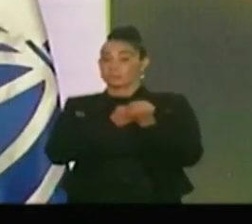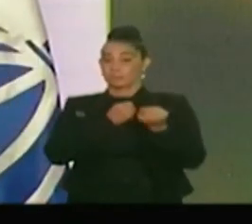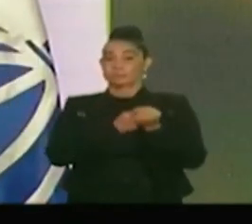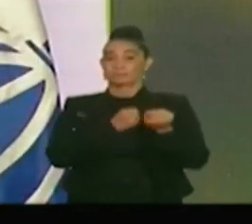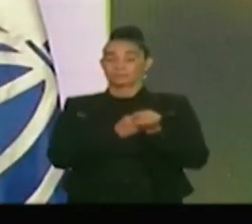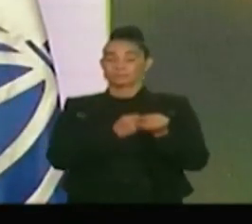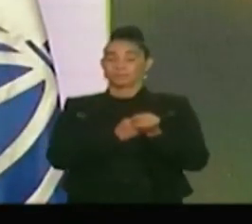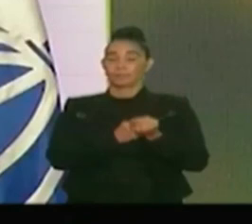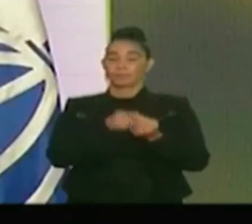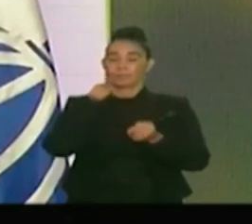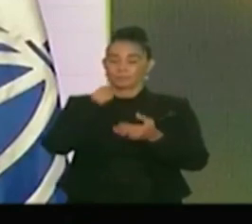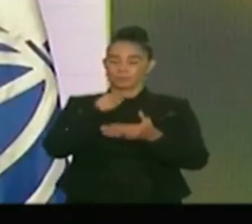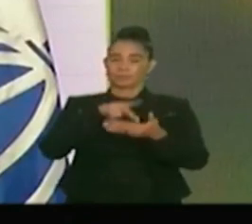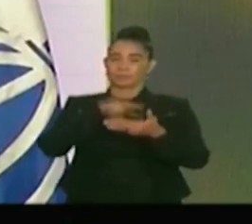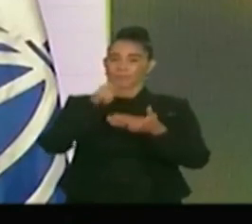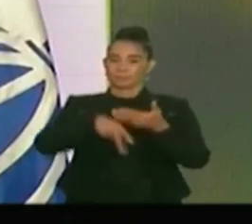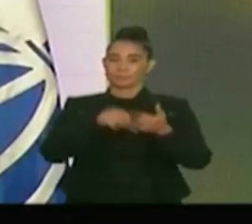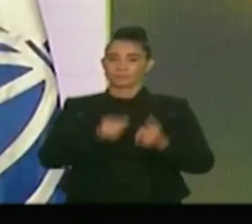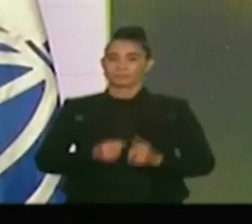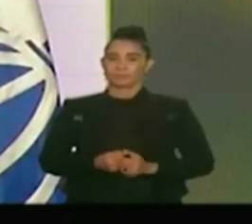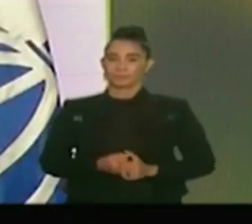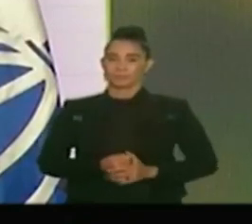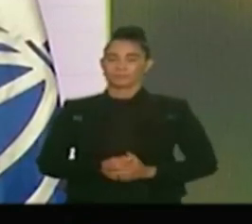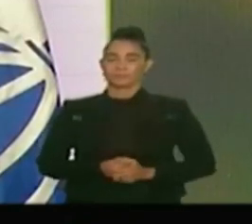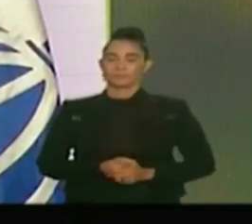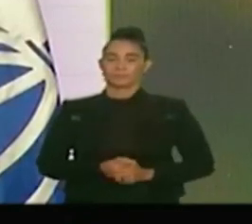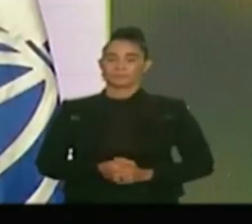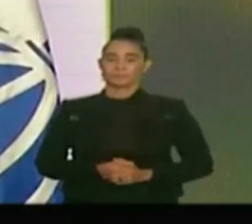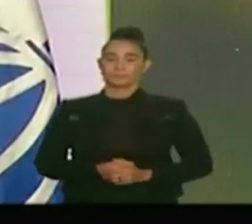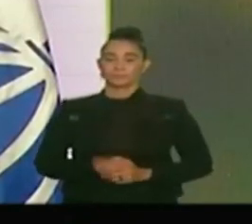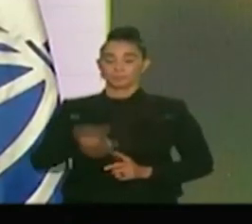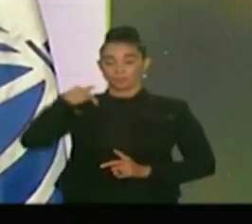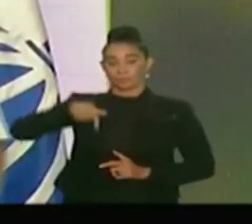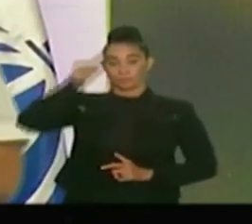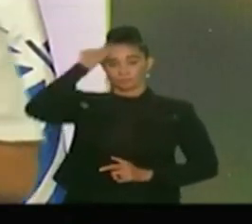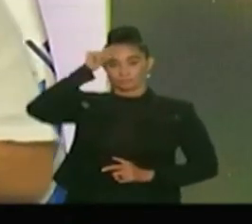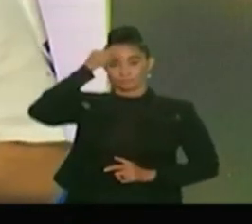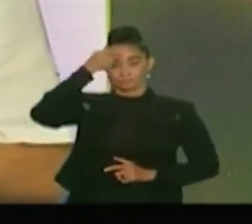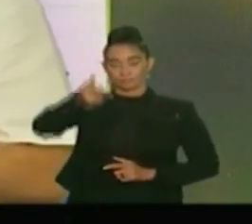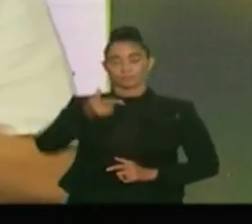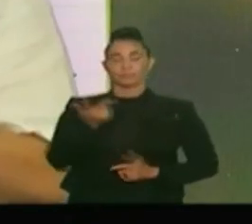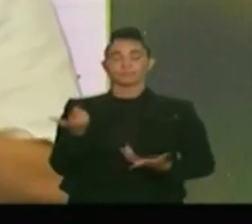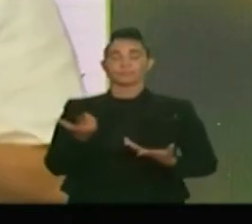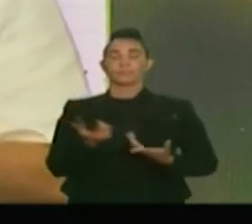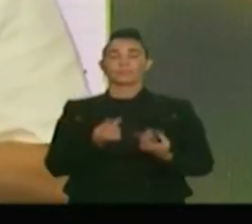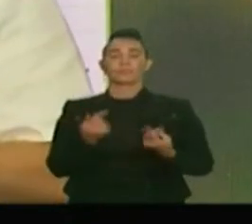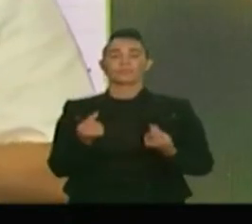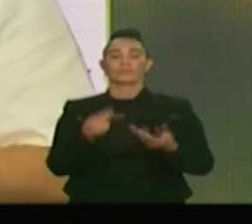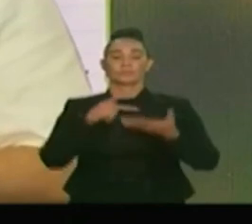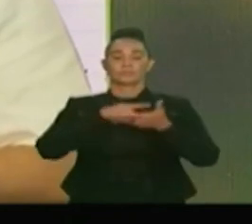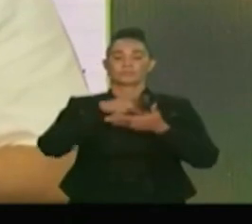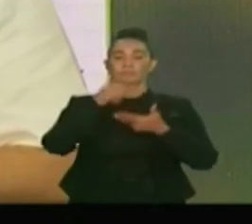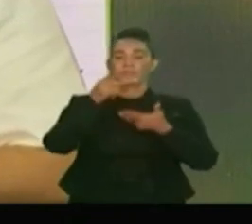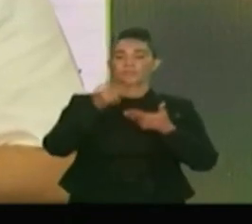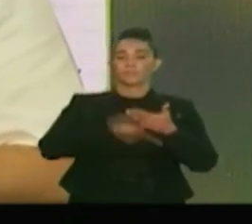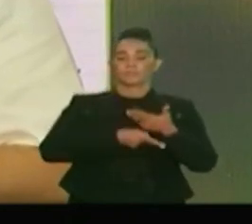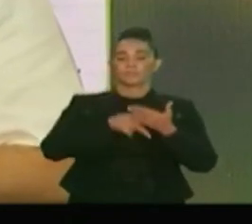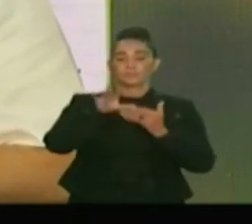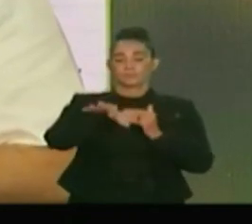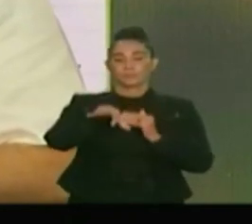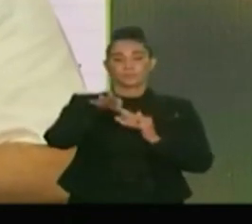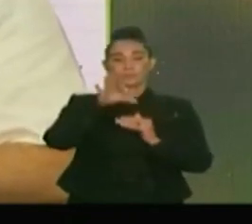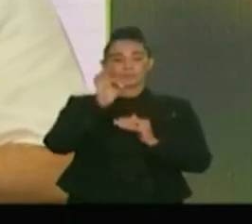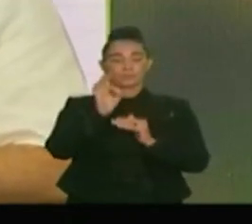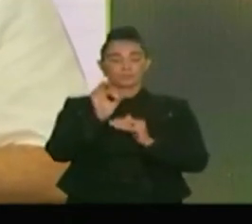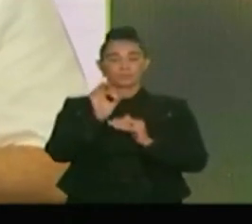apoyar este programa. Desde el gobierno haremos estos planes